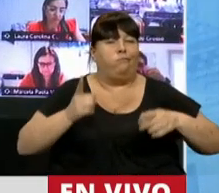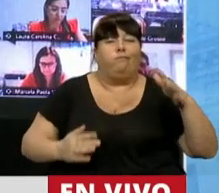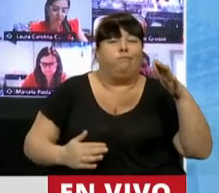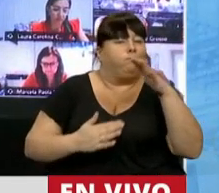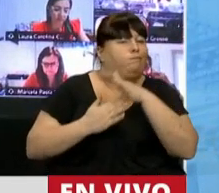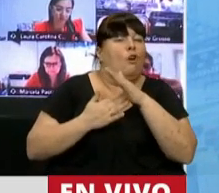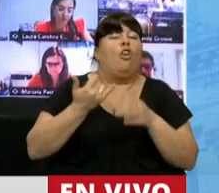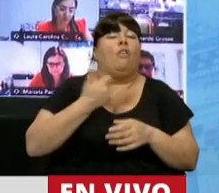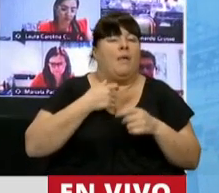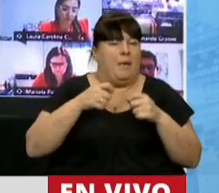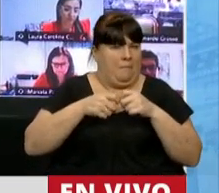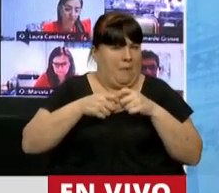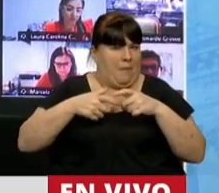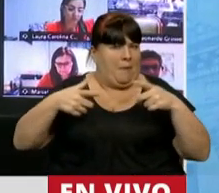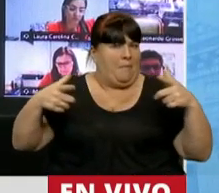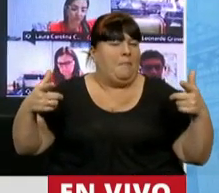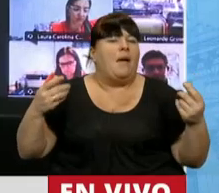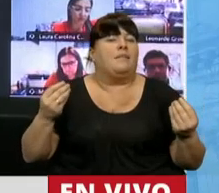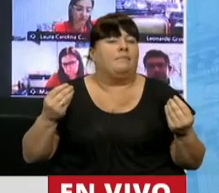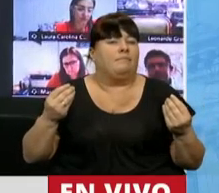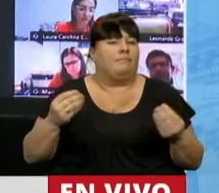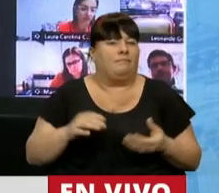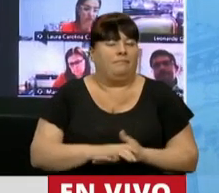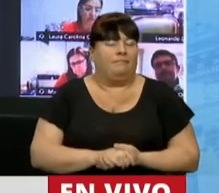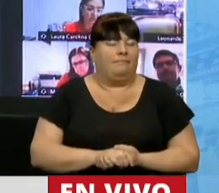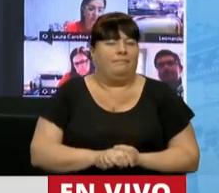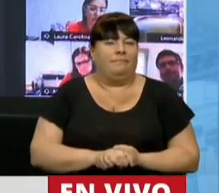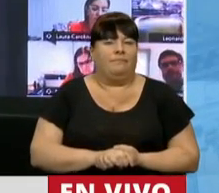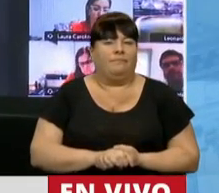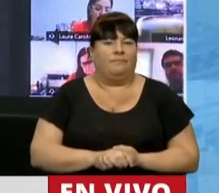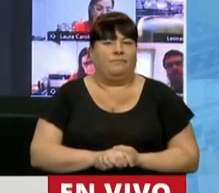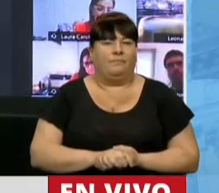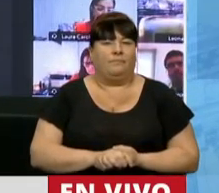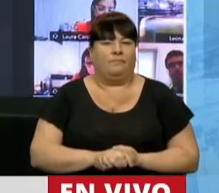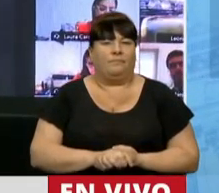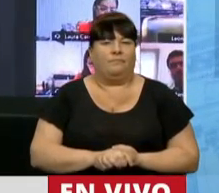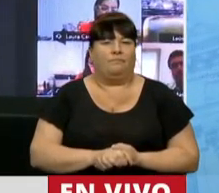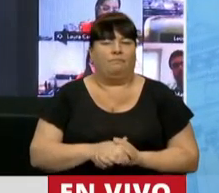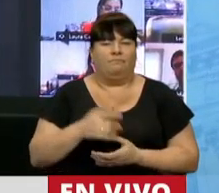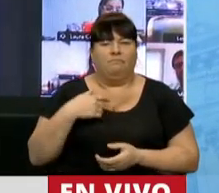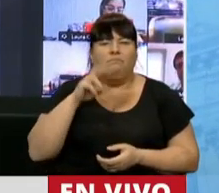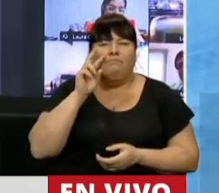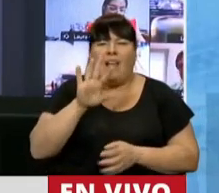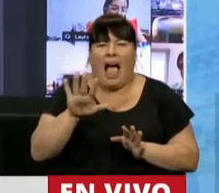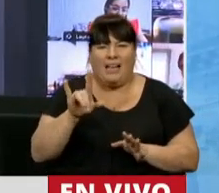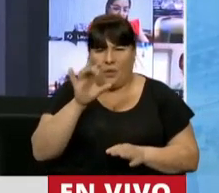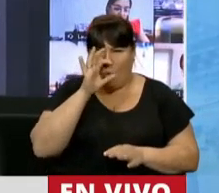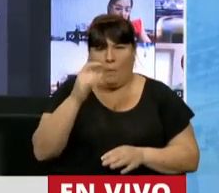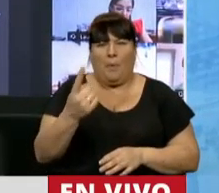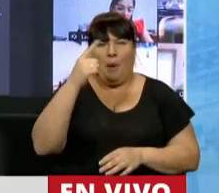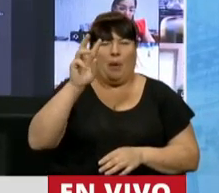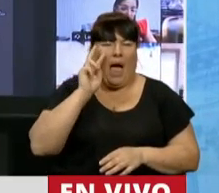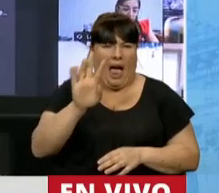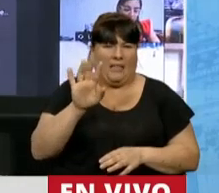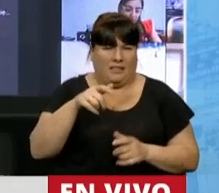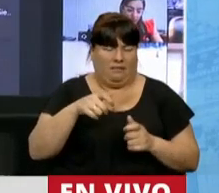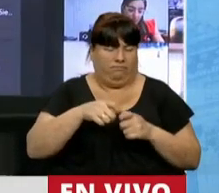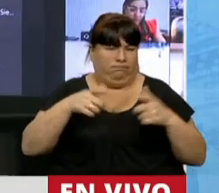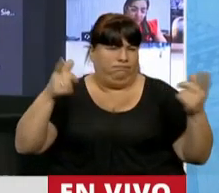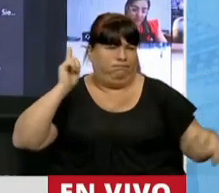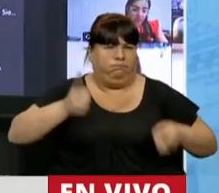diputado representante de los neuquinos, quiero decir que la concentración